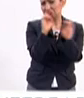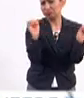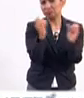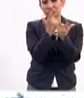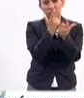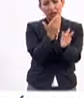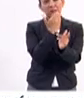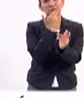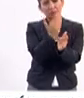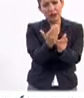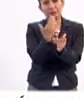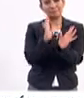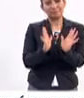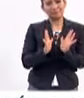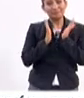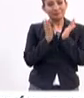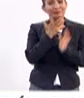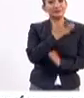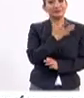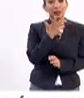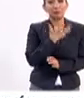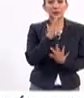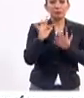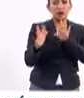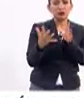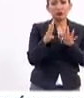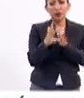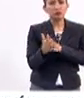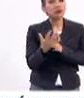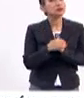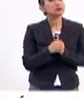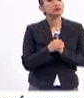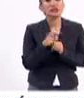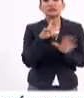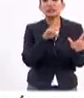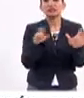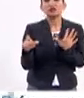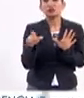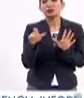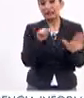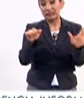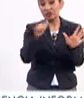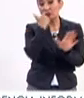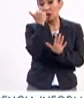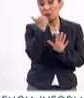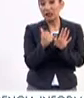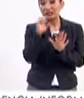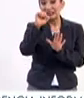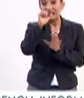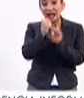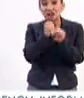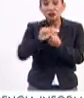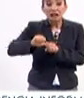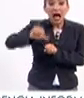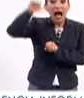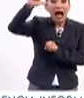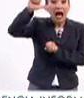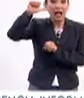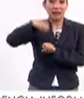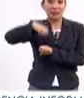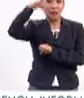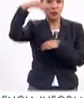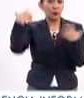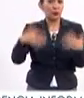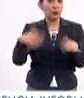tenemos una muy bonita sorpresa, tenemos aproximadamente 600 estudiantes mayores de 60 años. Qué maravilla, qué